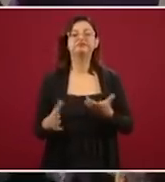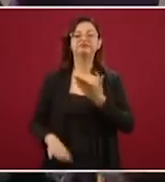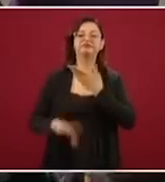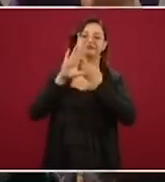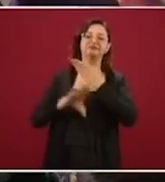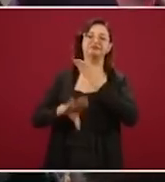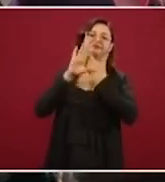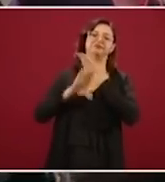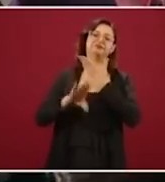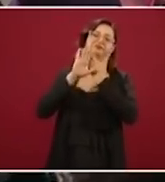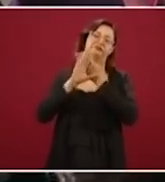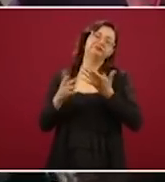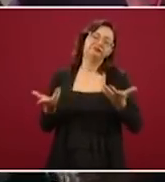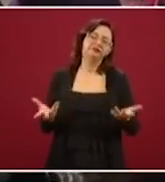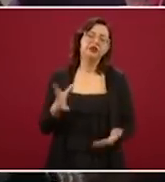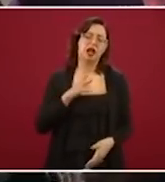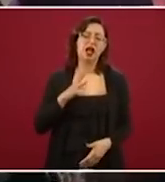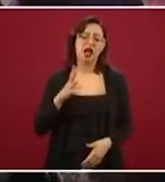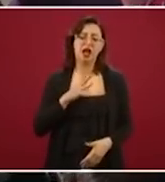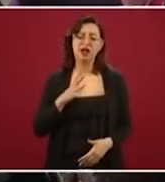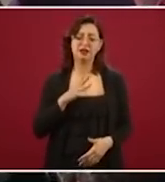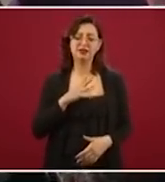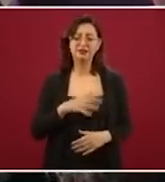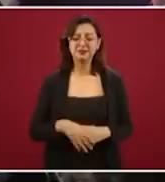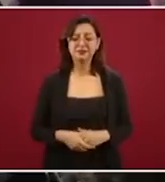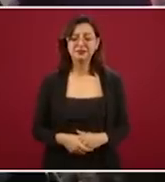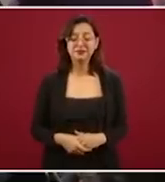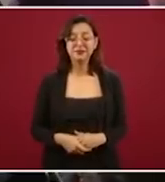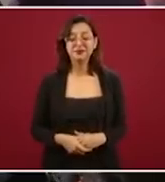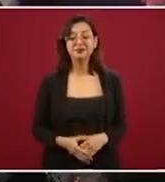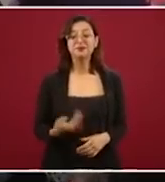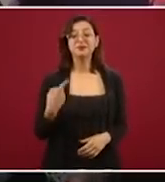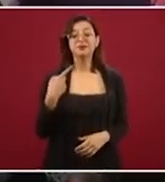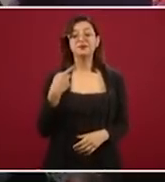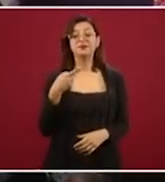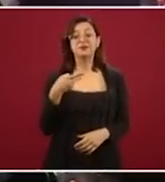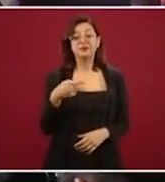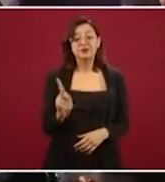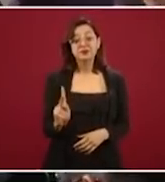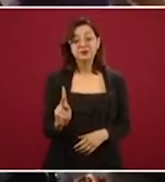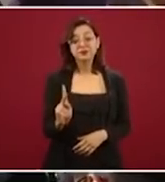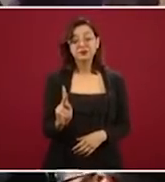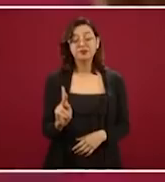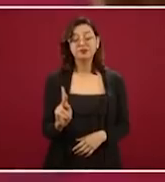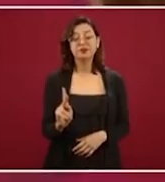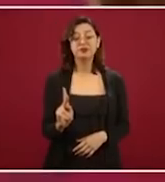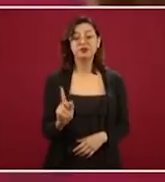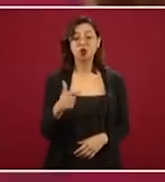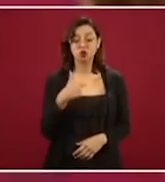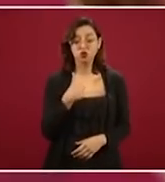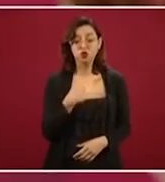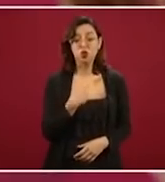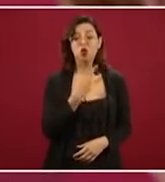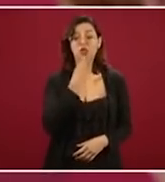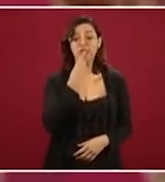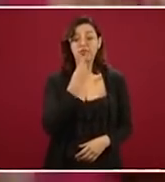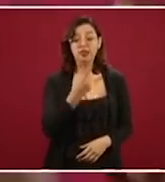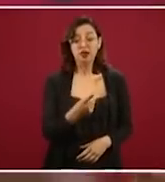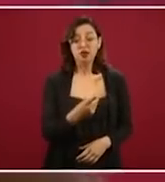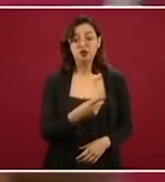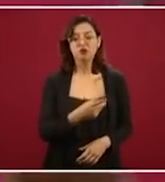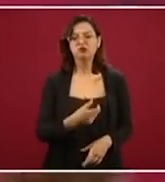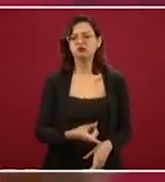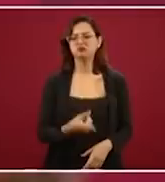perjudicarnos. Pero de todas maneras, nosotros vamos